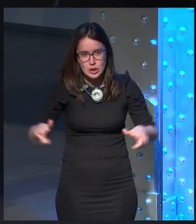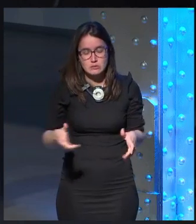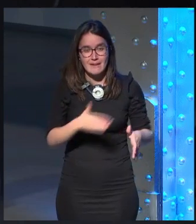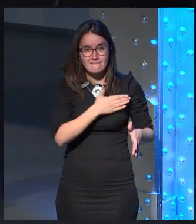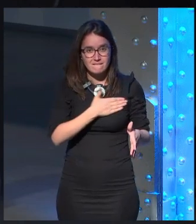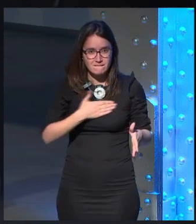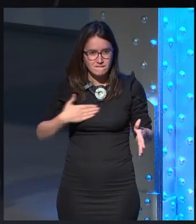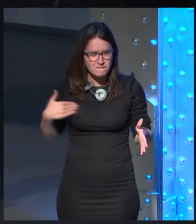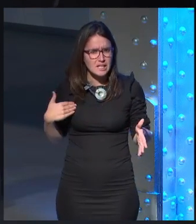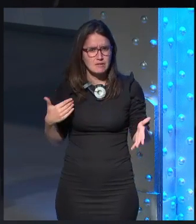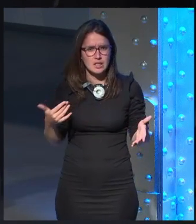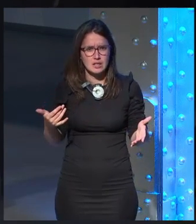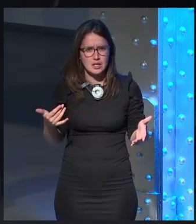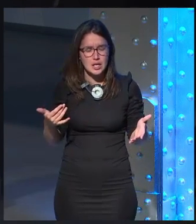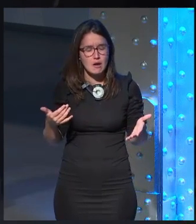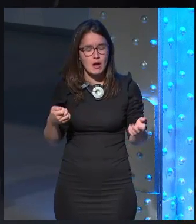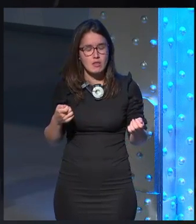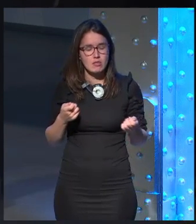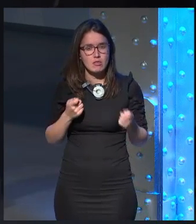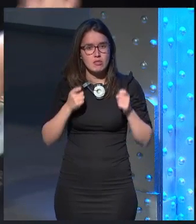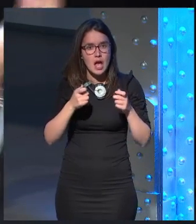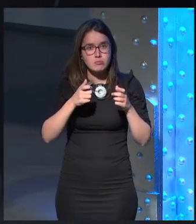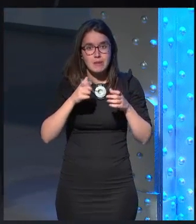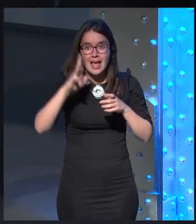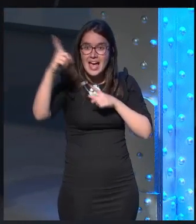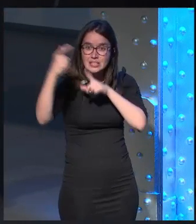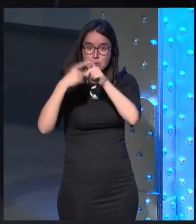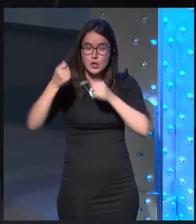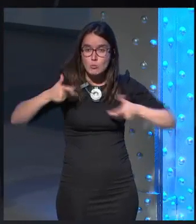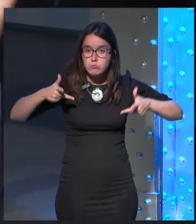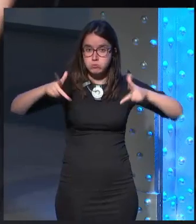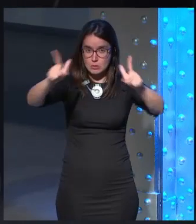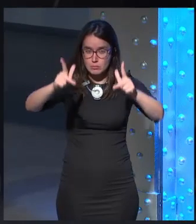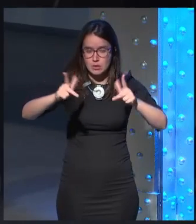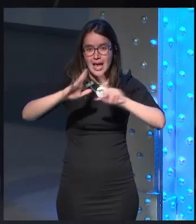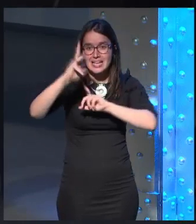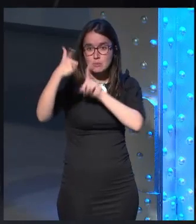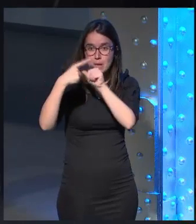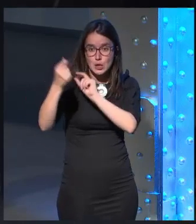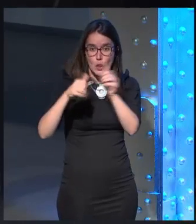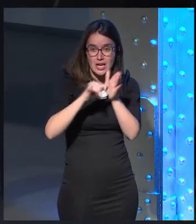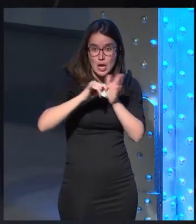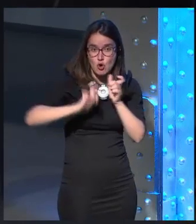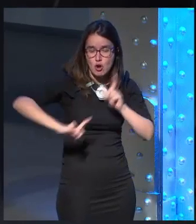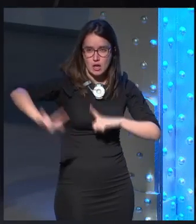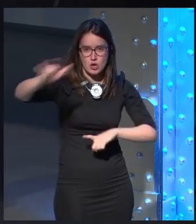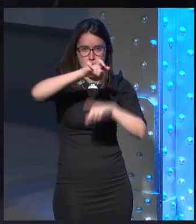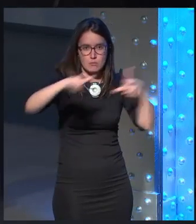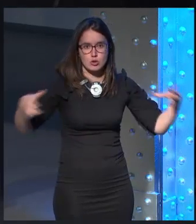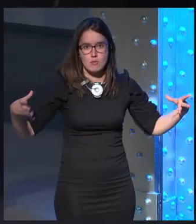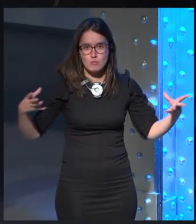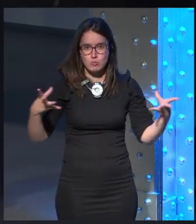que quieren ofrecer acceso al espacio, ya sea el espacio cercano o lejano, para mucha gente,